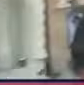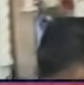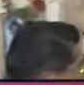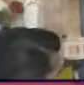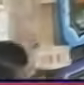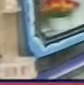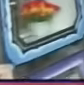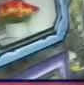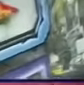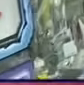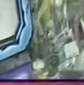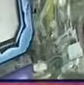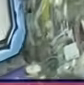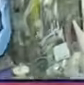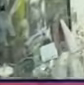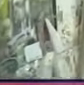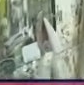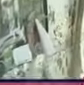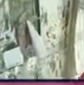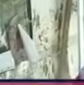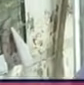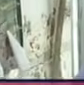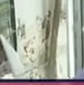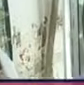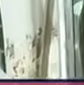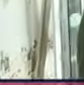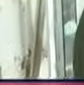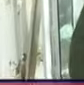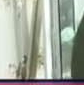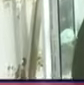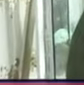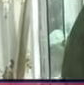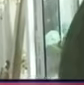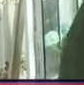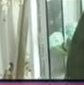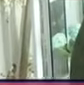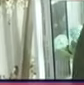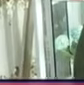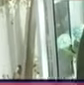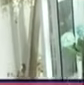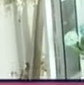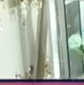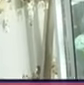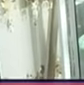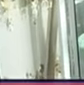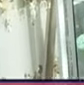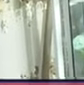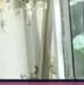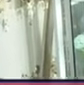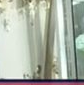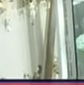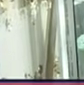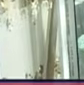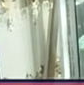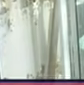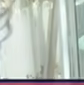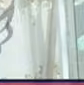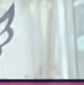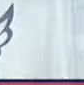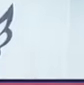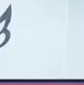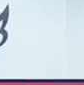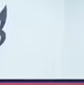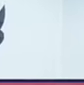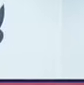¿Cómo está, madrecita? Buenas tardes, buenas tardes. La encontramos en ajetreos, en trabajos, incrementa la venta, los familiares, los seres